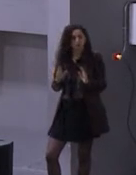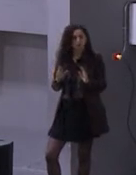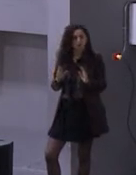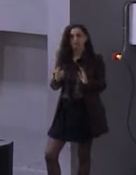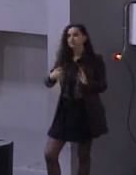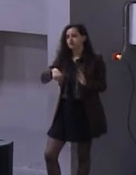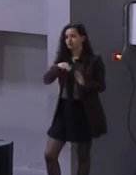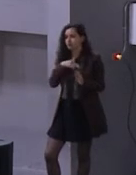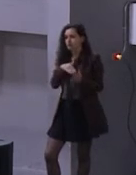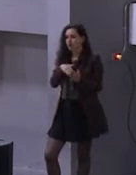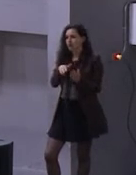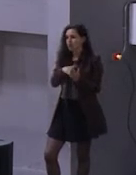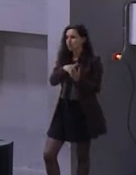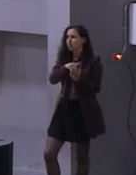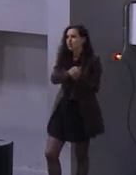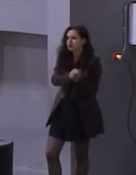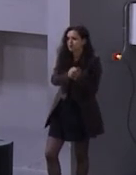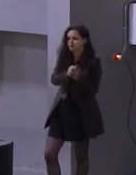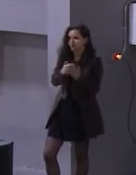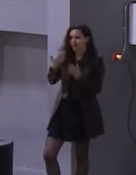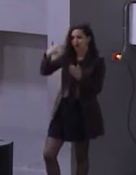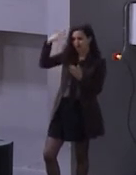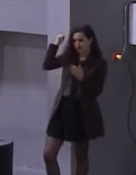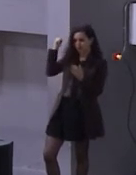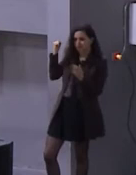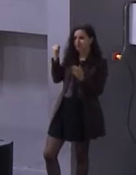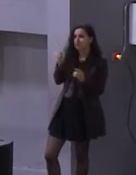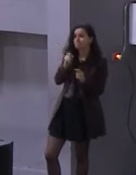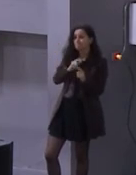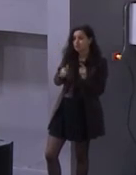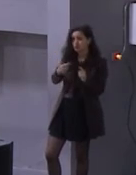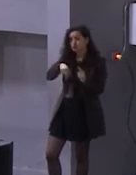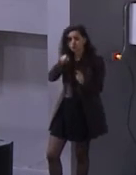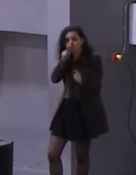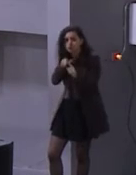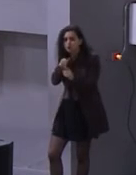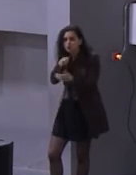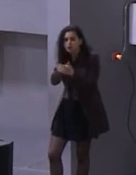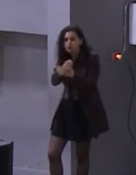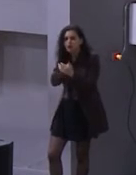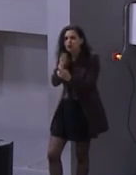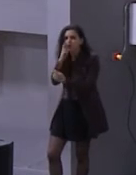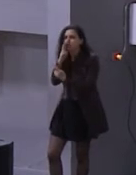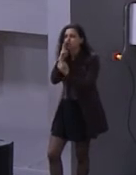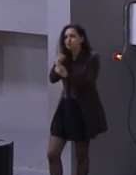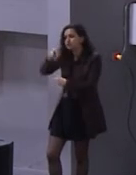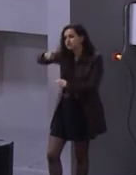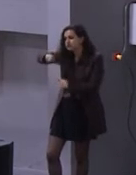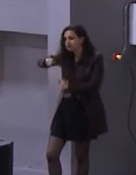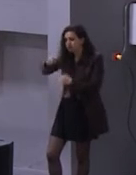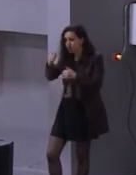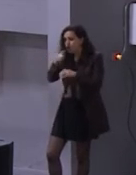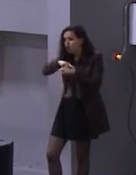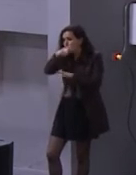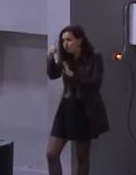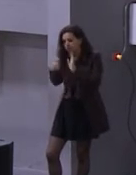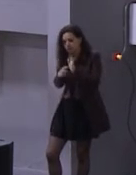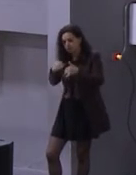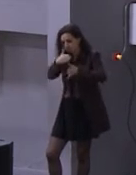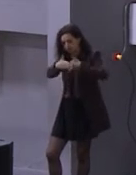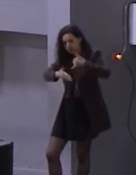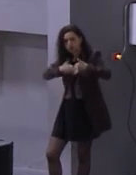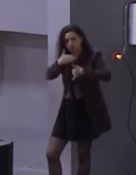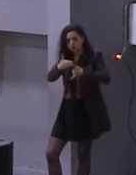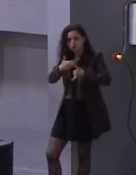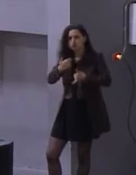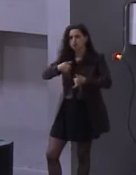nos inclinaríamos más por el histórico, pero como no se trata de eso, sino se trata de reconocer, digamos, las necesidades del país, por eso nos ubicamos